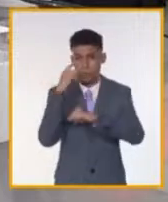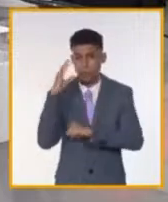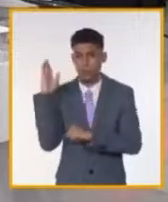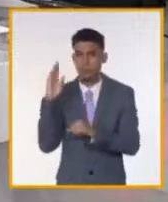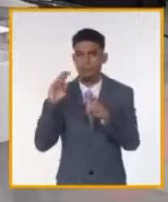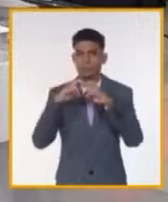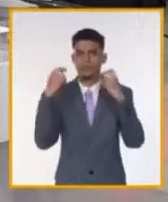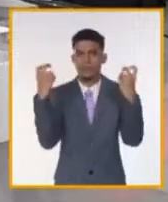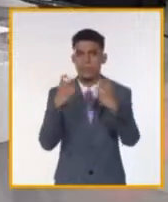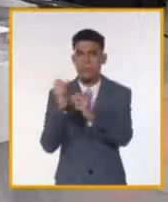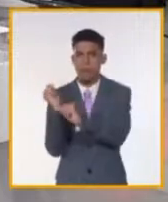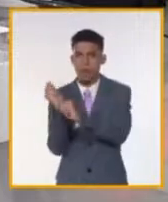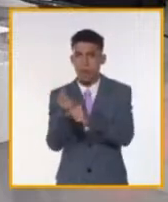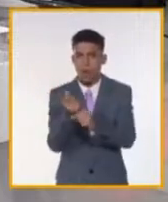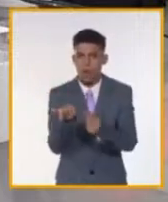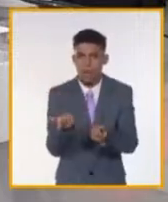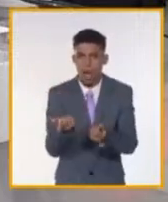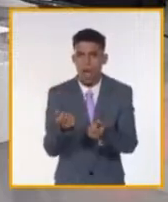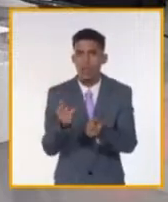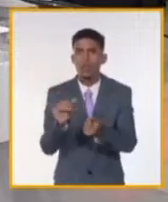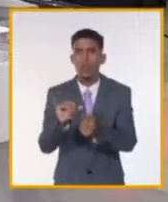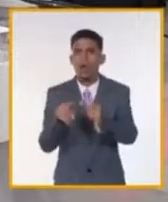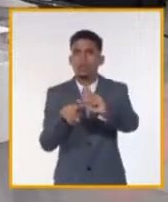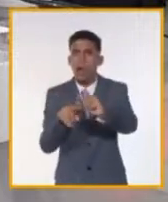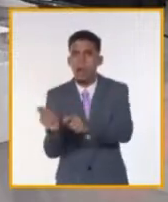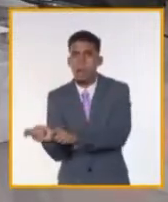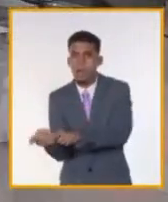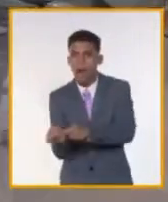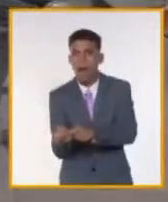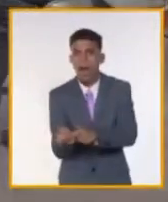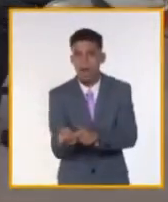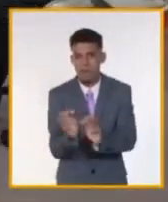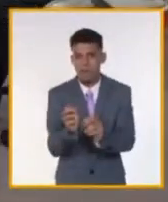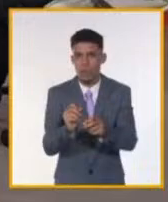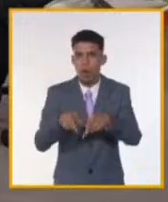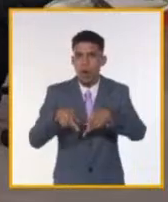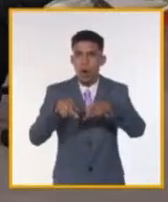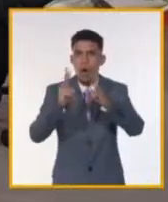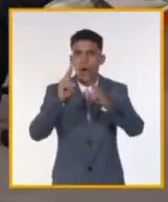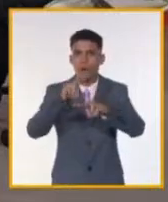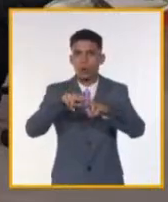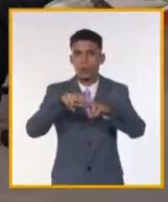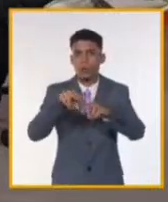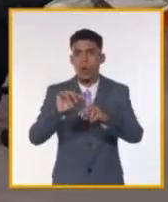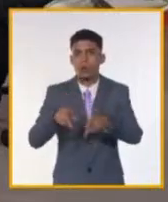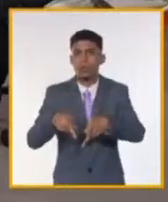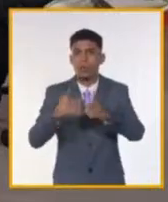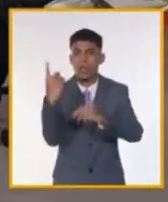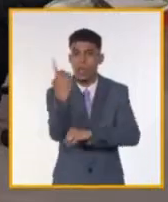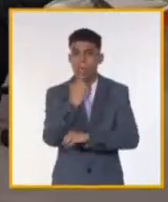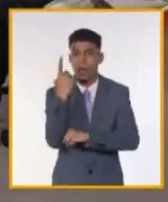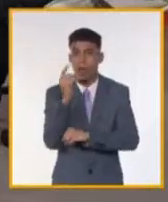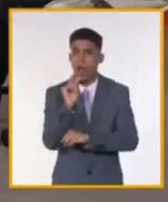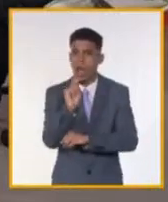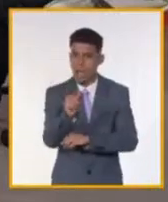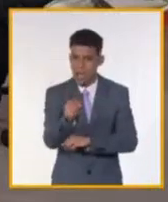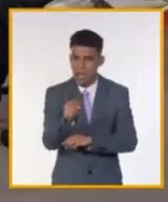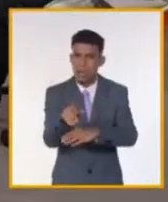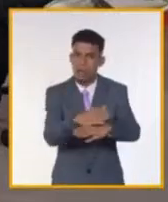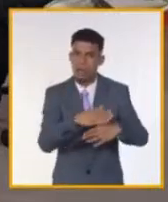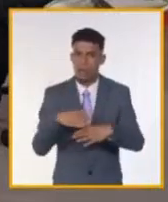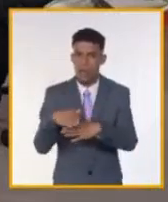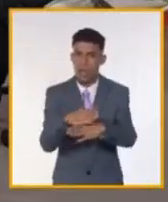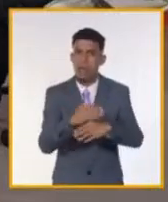pelota, veía el campo de golf, los jardines del Hotel Nacional. En cactus y suculentas, o sea, son